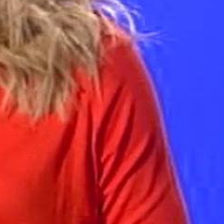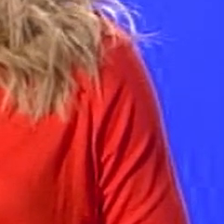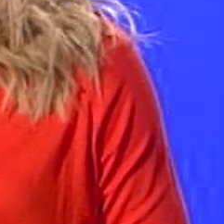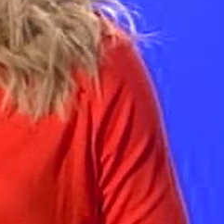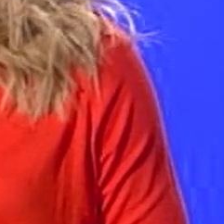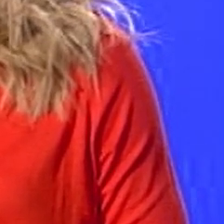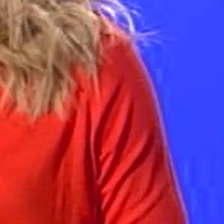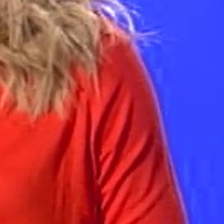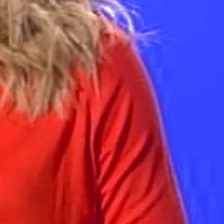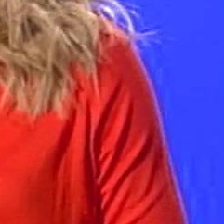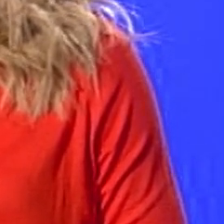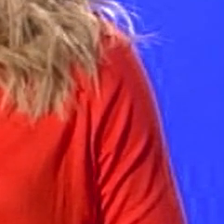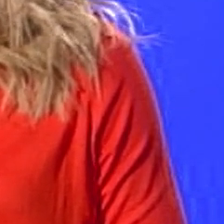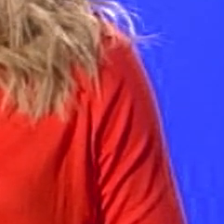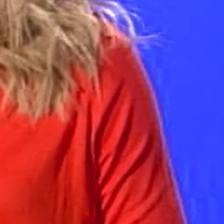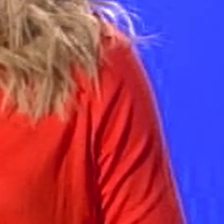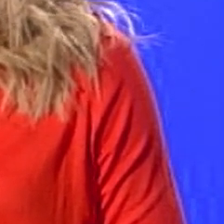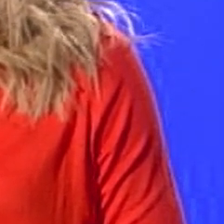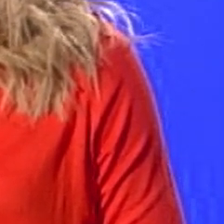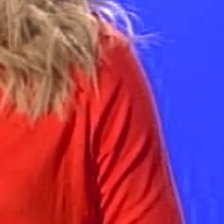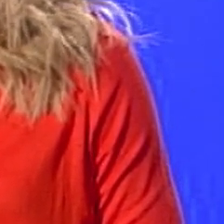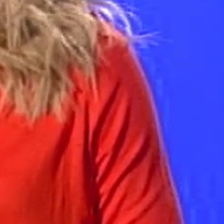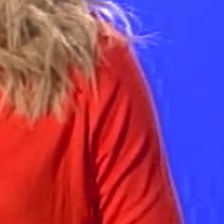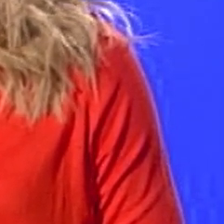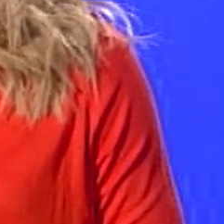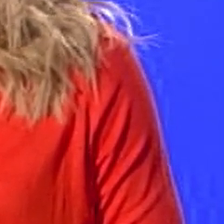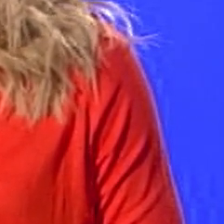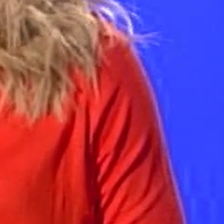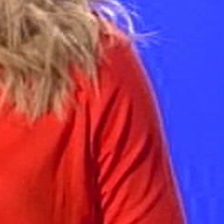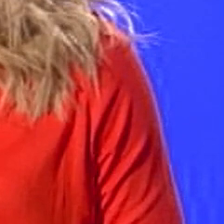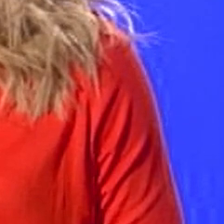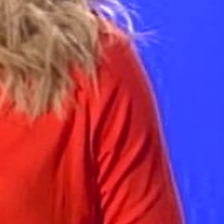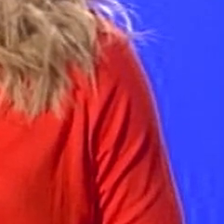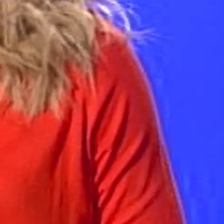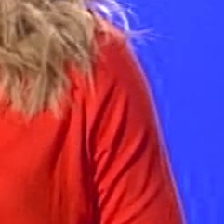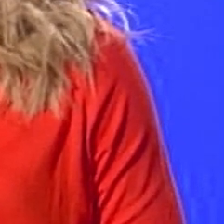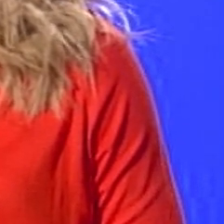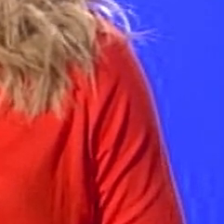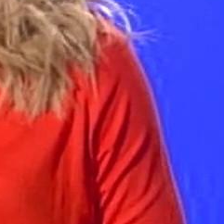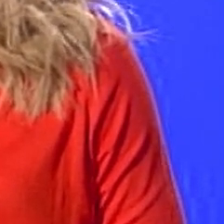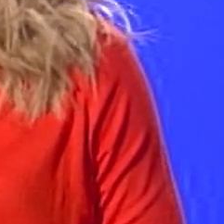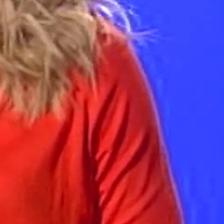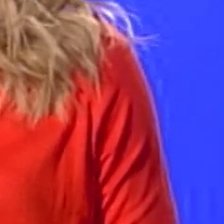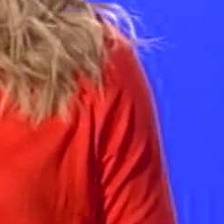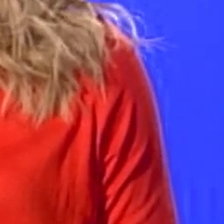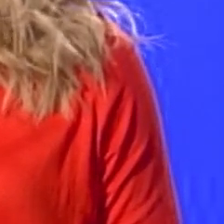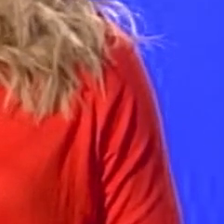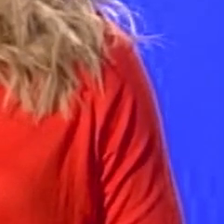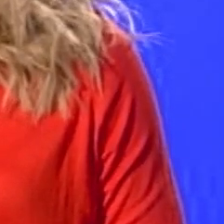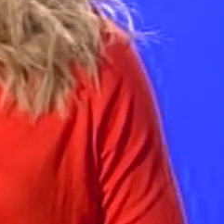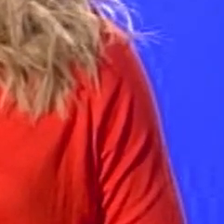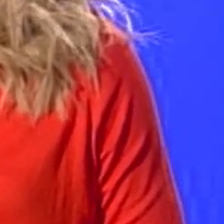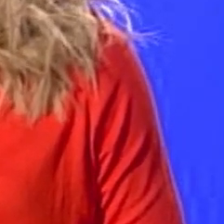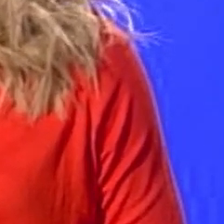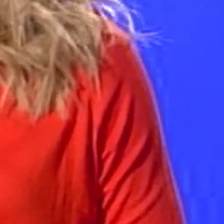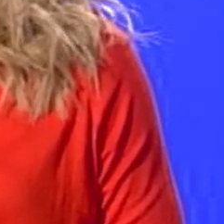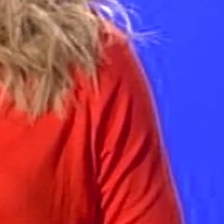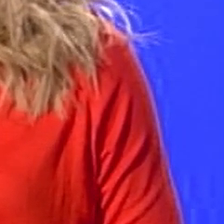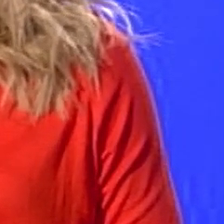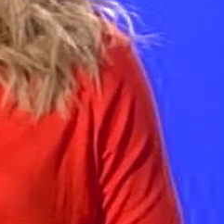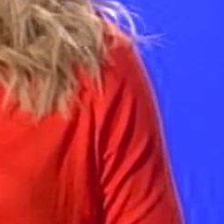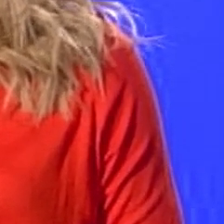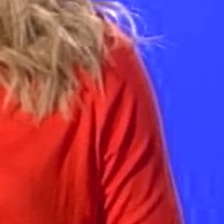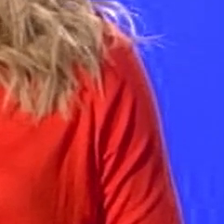personas adultas mayores en la recomendación junto a la Junta de Pensiones y Jubilaciones del Magisterio Nacional. Y también traemos más